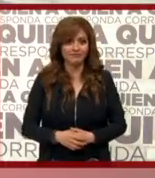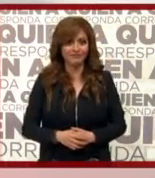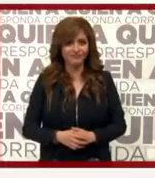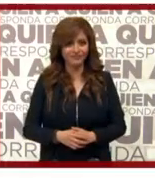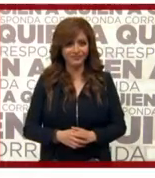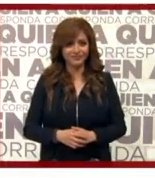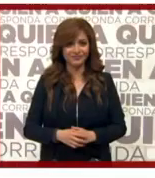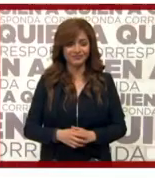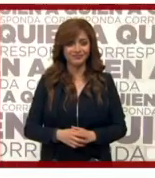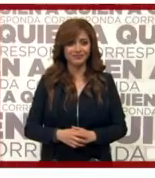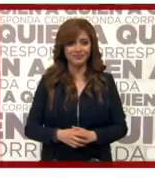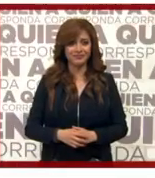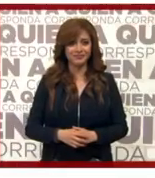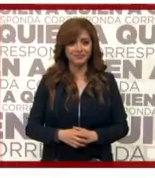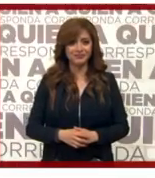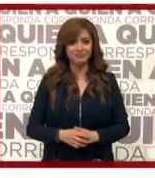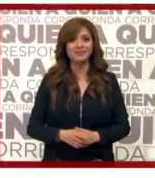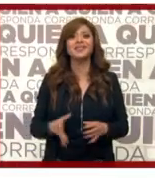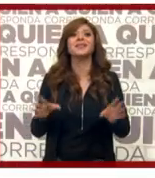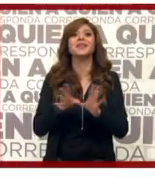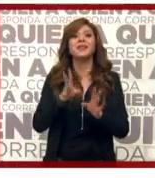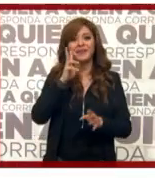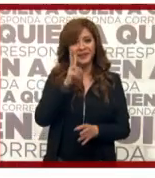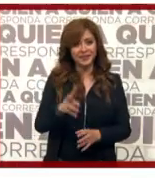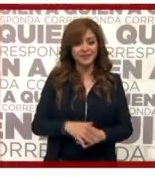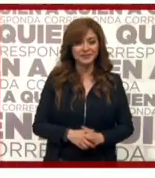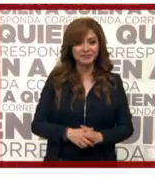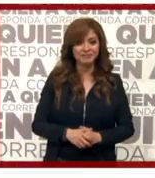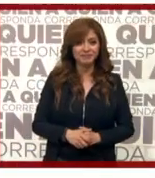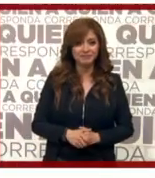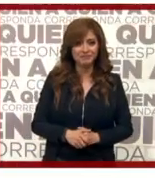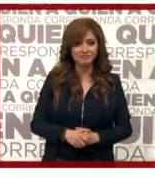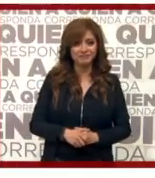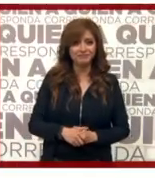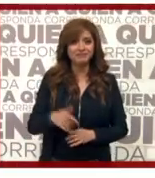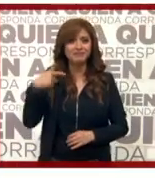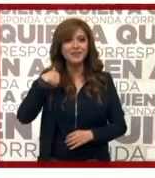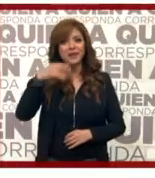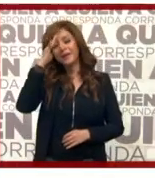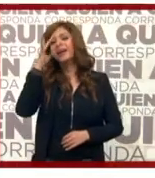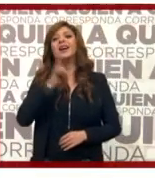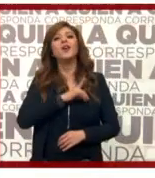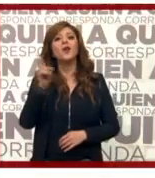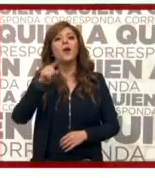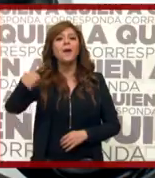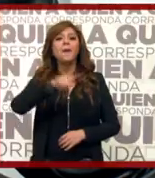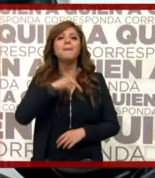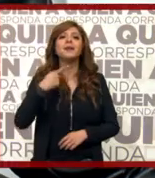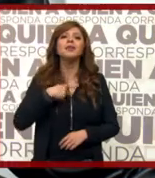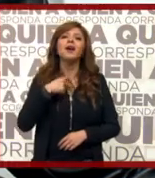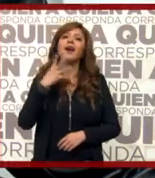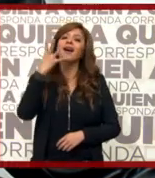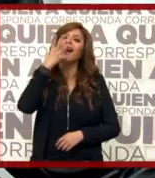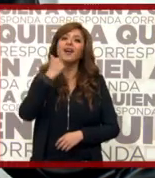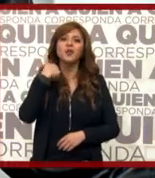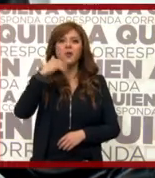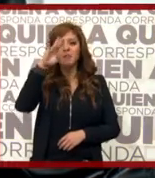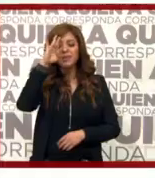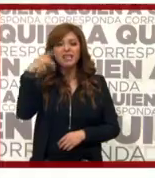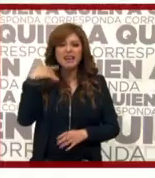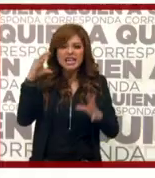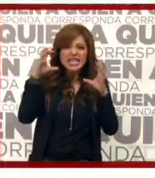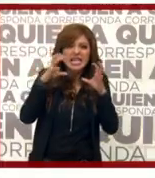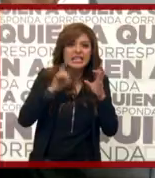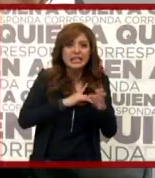no ligado qué tal según yo daba miedo y resulta que me veía muy tierno no según yo me veía bien salvaje tierno